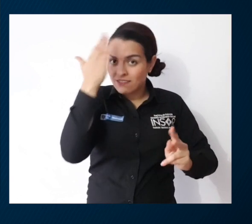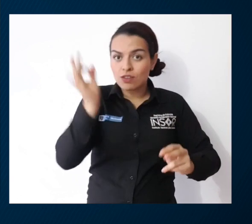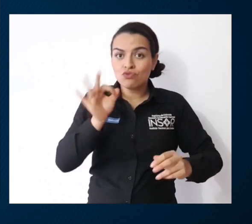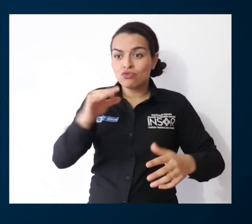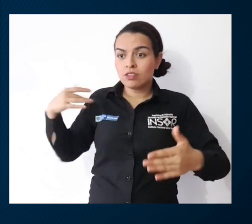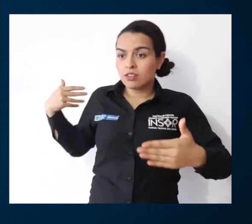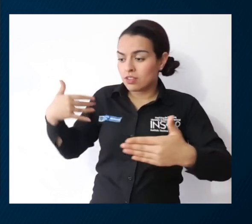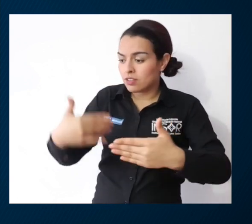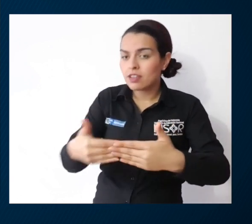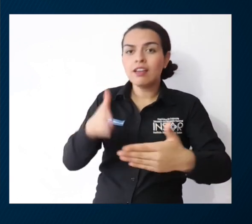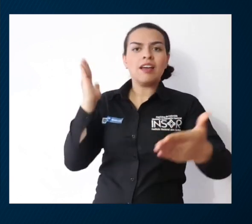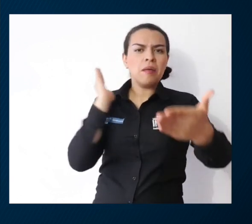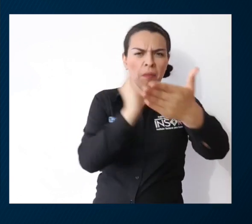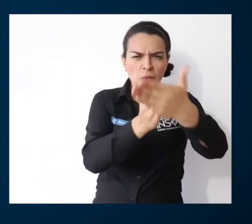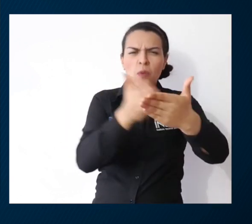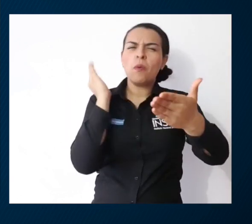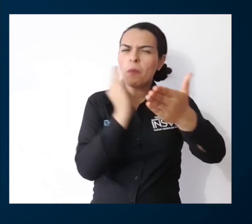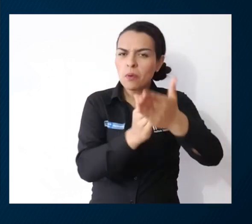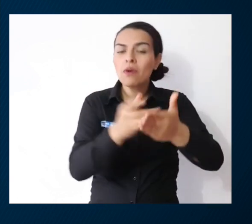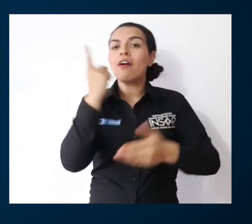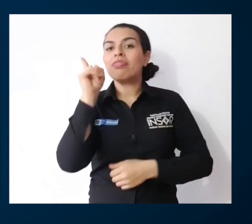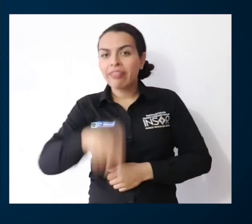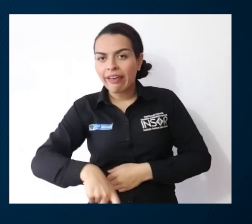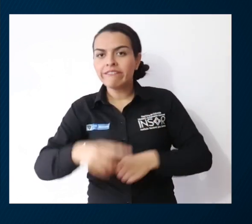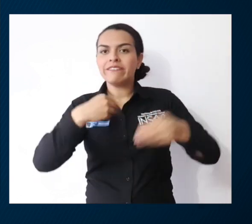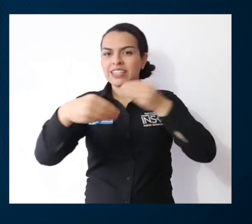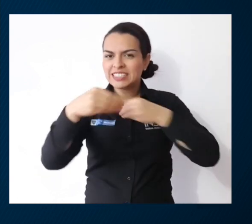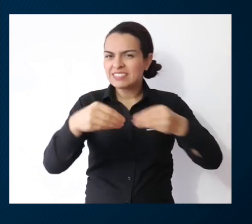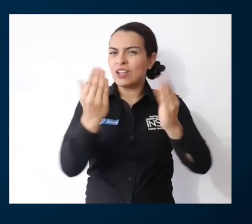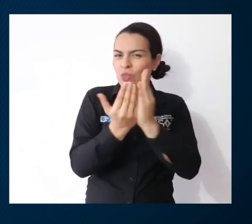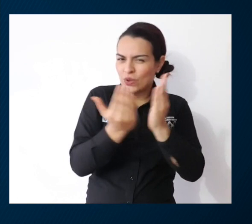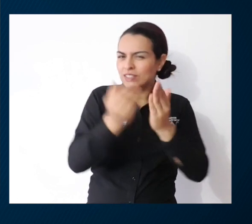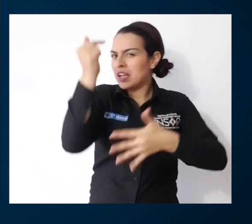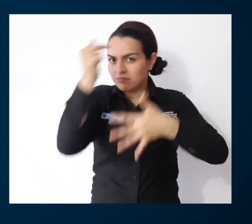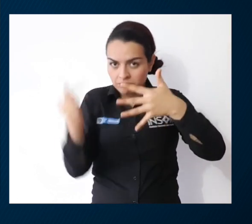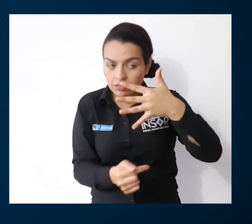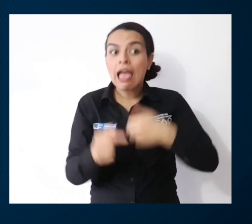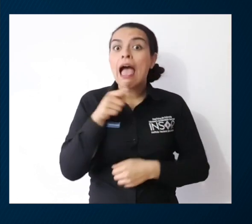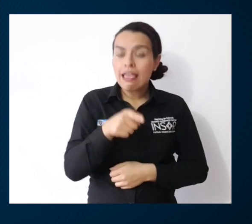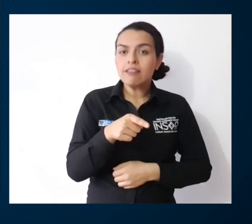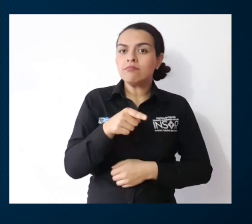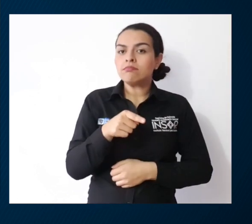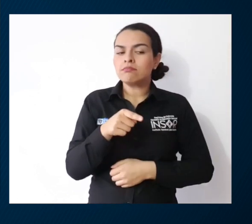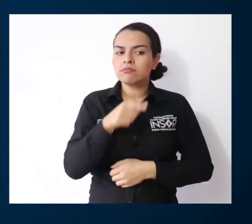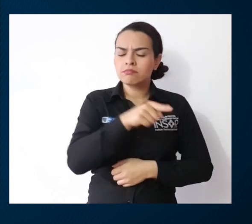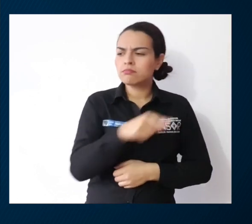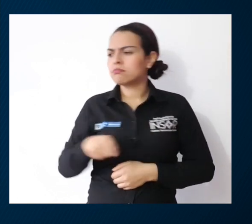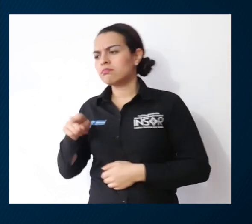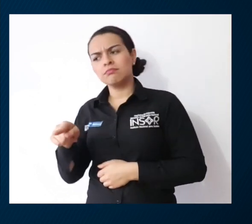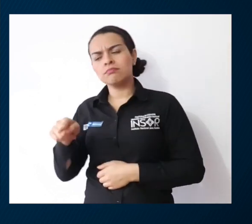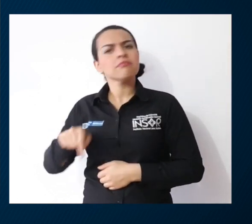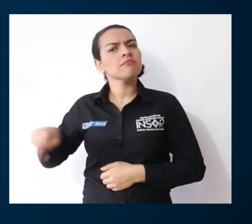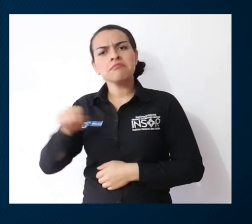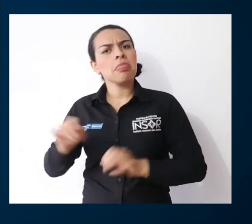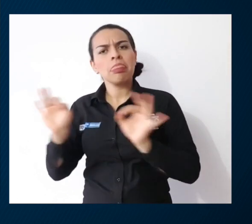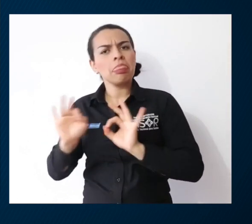educativo flexibilidad, con las familias que no enfrentan estas necesidades y que